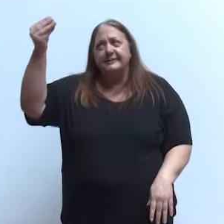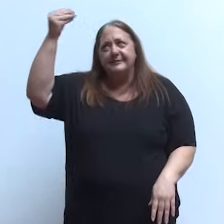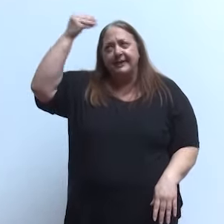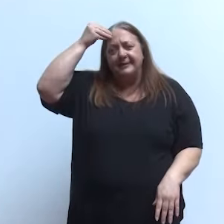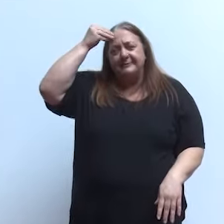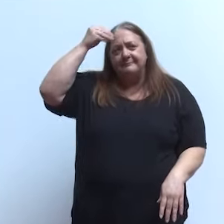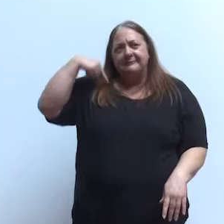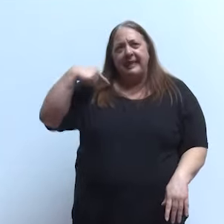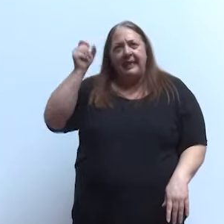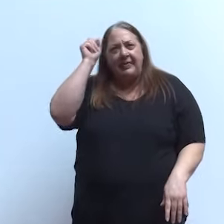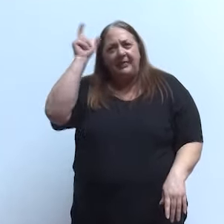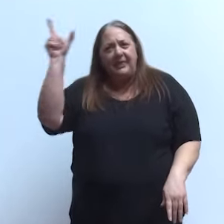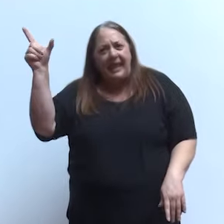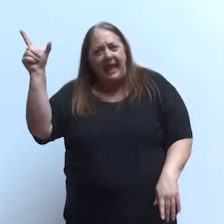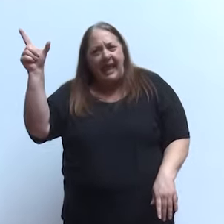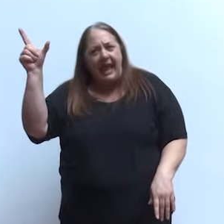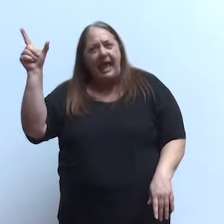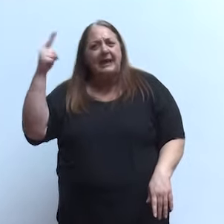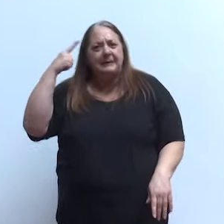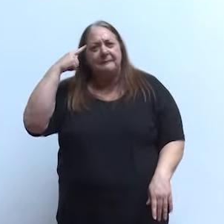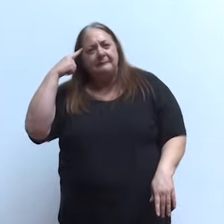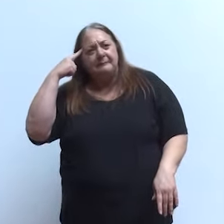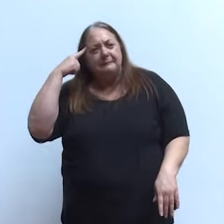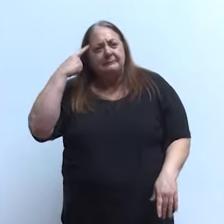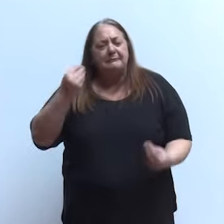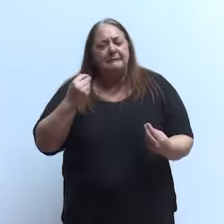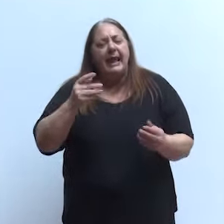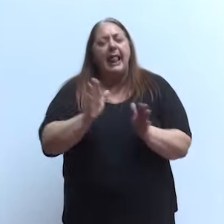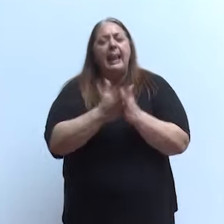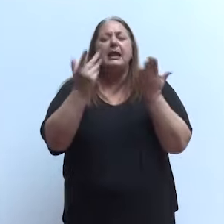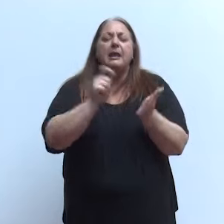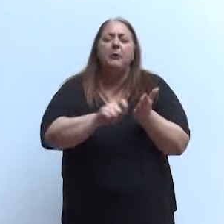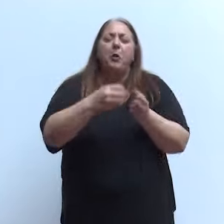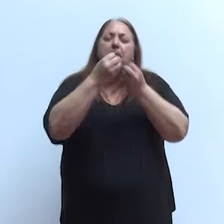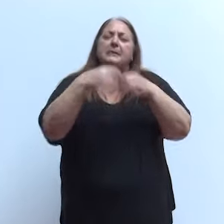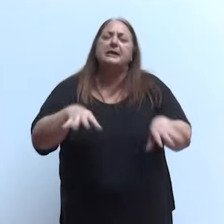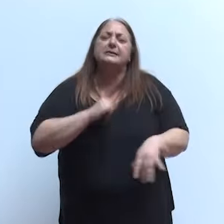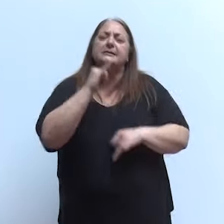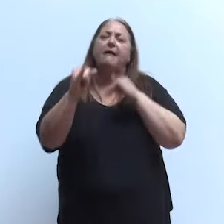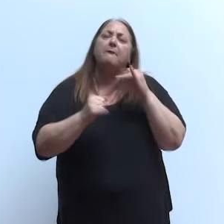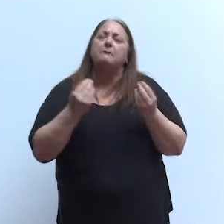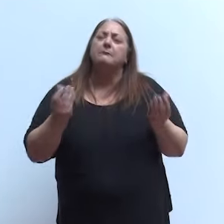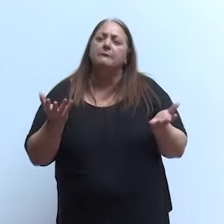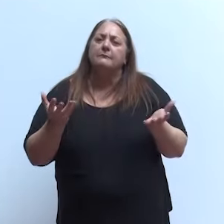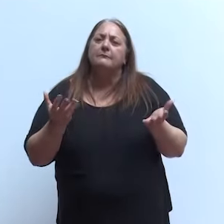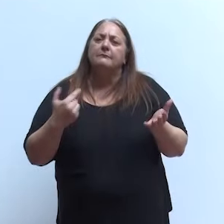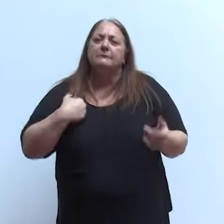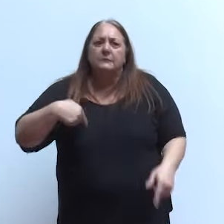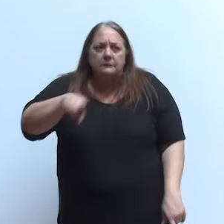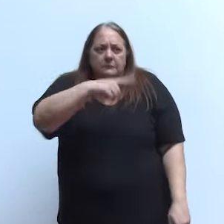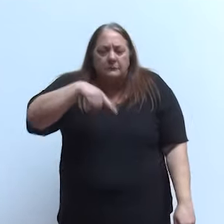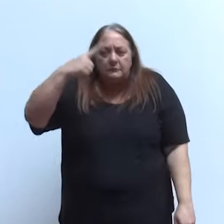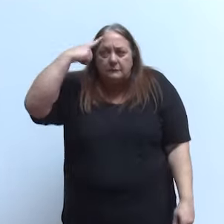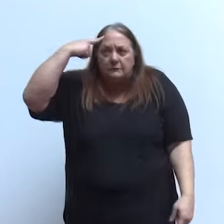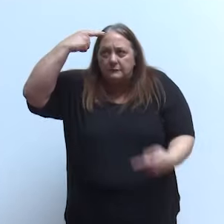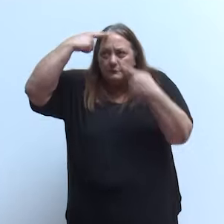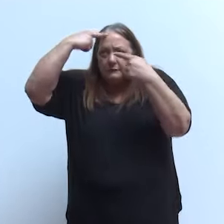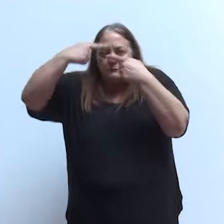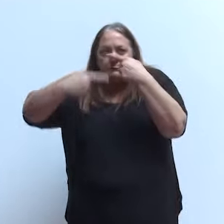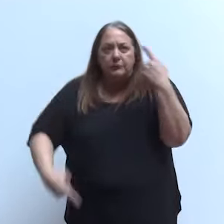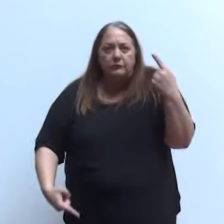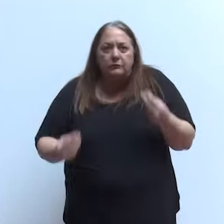de de no la explicación de sentido común el libro empieza diciendo bueno eh No lo podíamos creer no O sea cómo muchos de